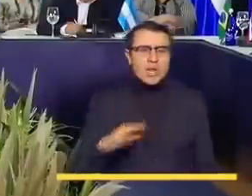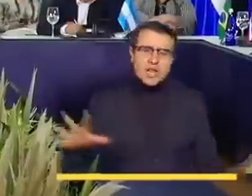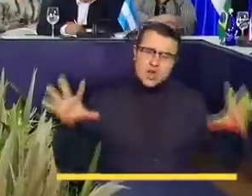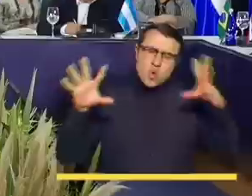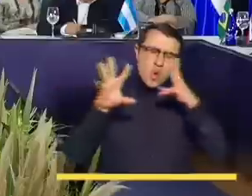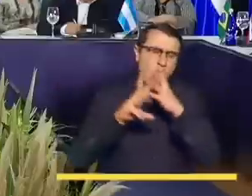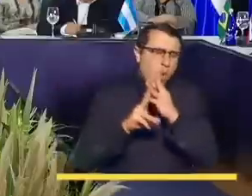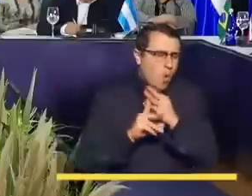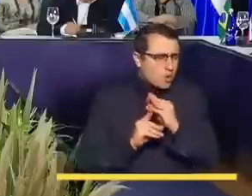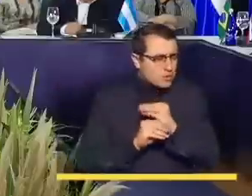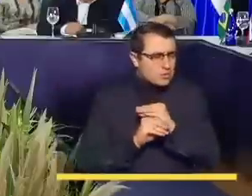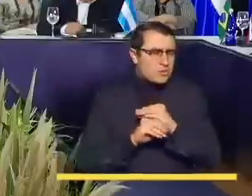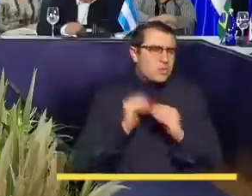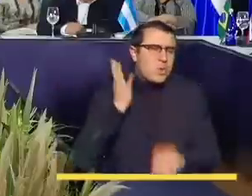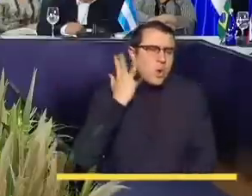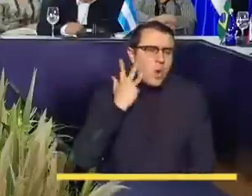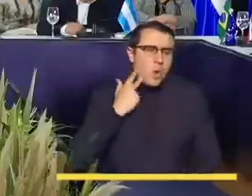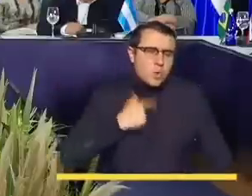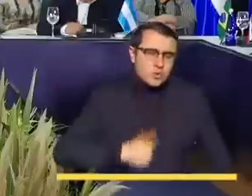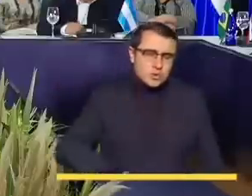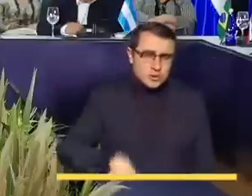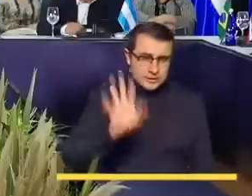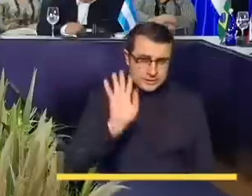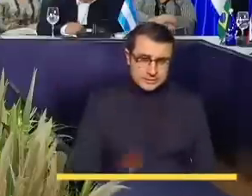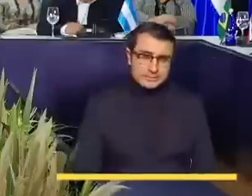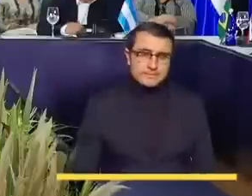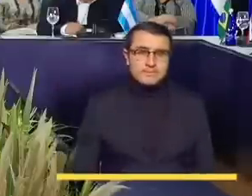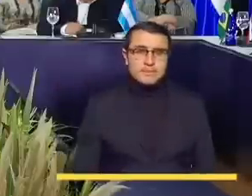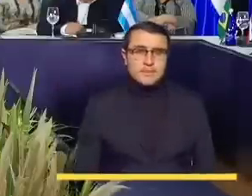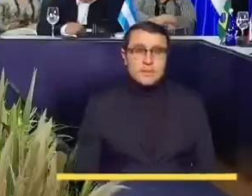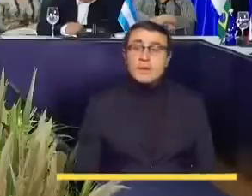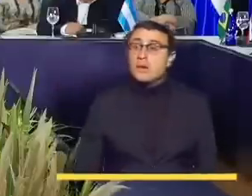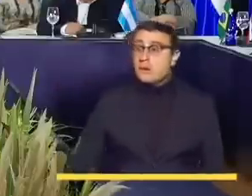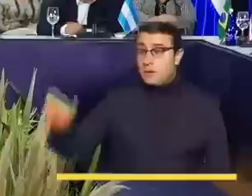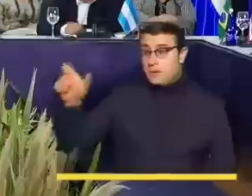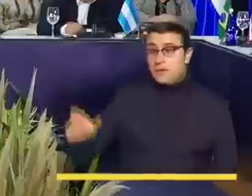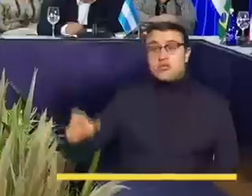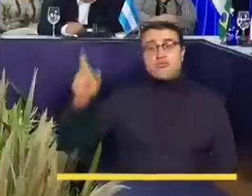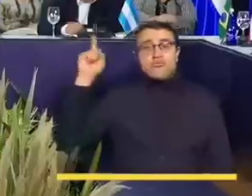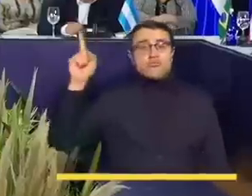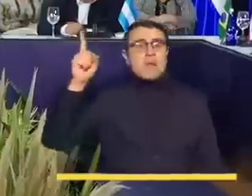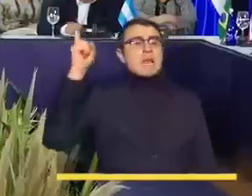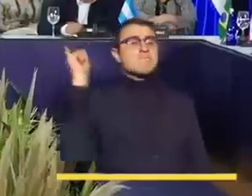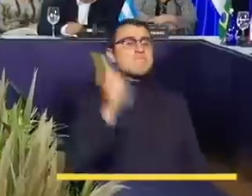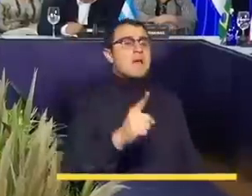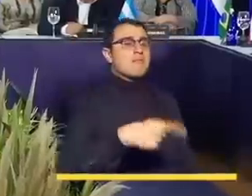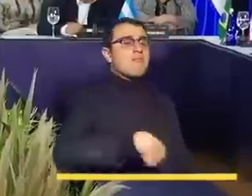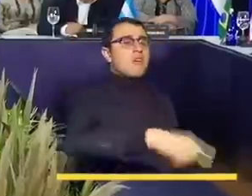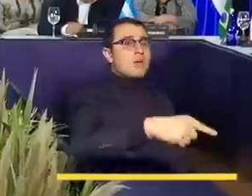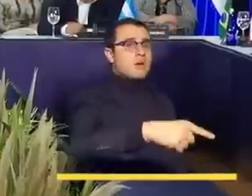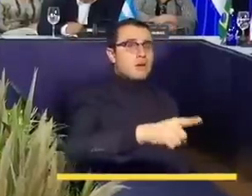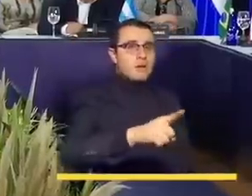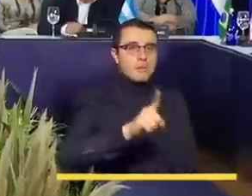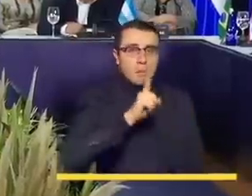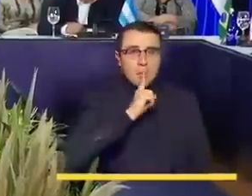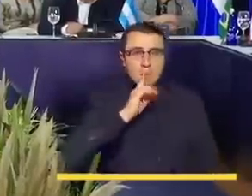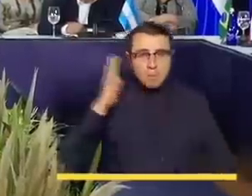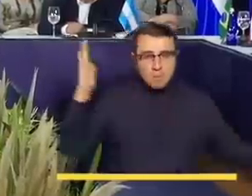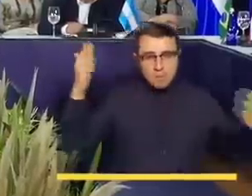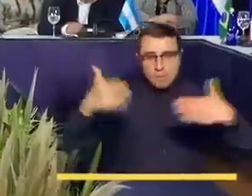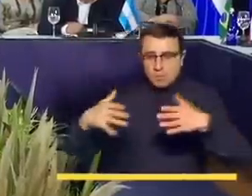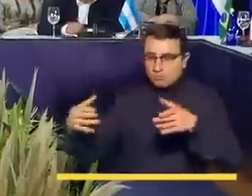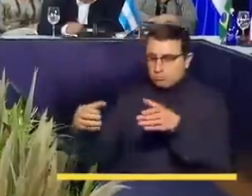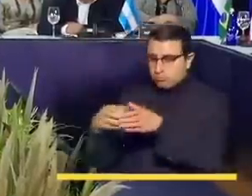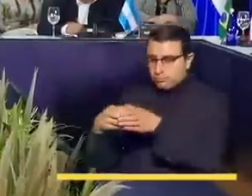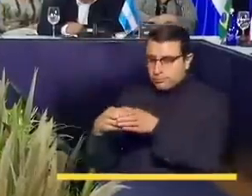noches. Y ese mismo político que ordenaba hacer eso, se abrazaba en la noche en los clubes con